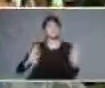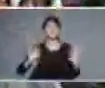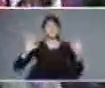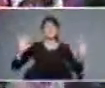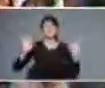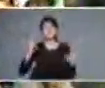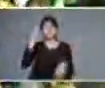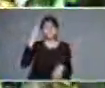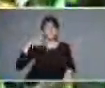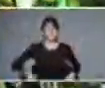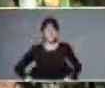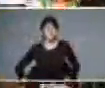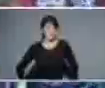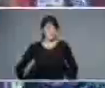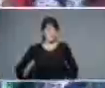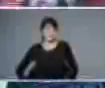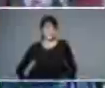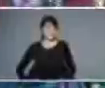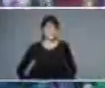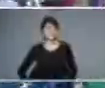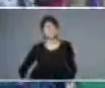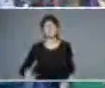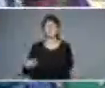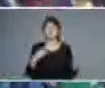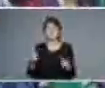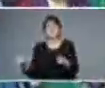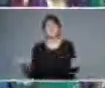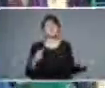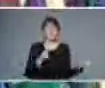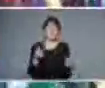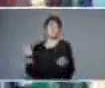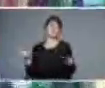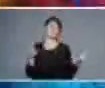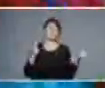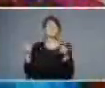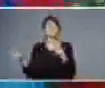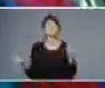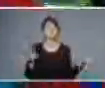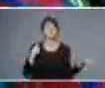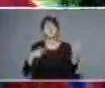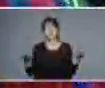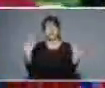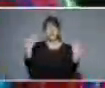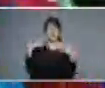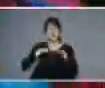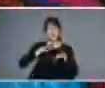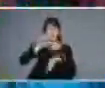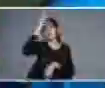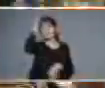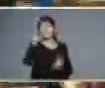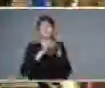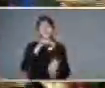así Moviendo la cintura así así un movimiento sexy mi poder troyano que traigo para